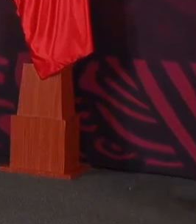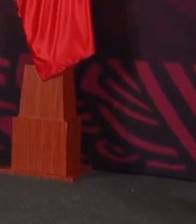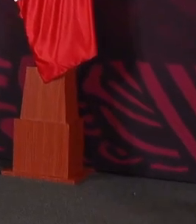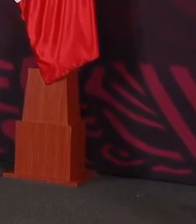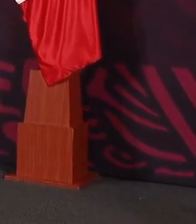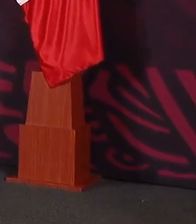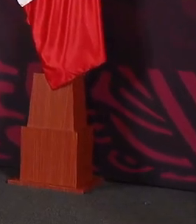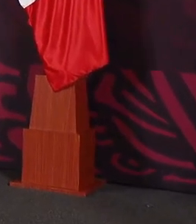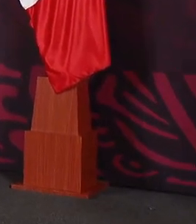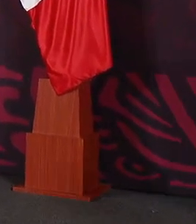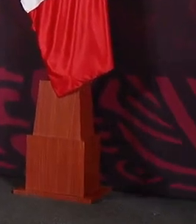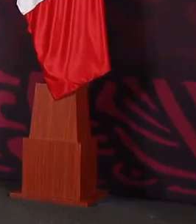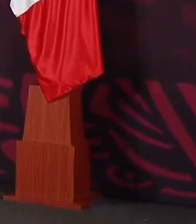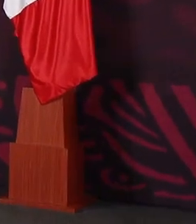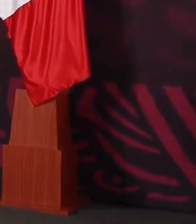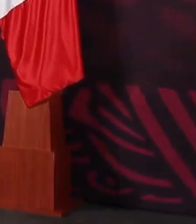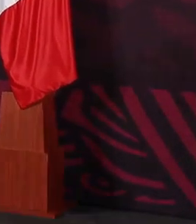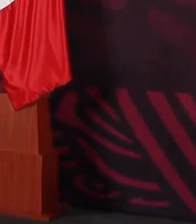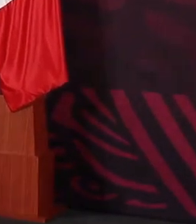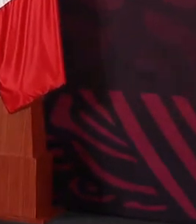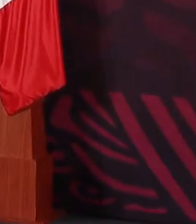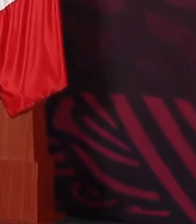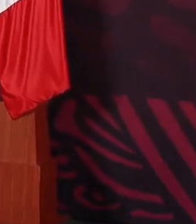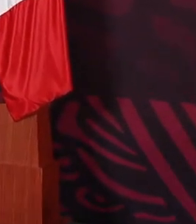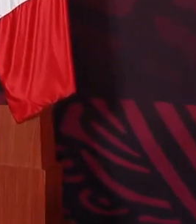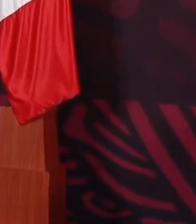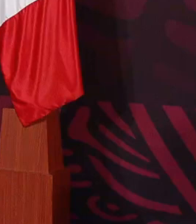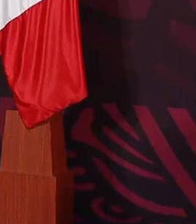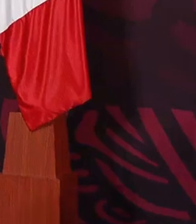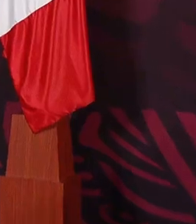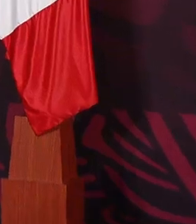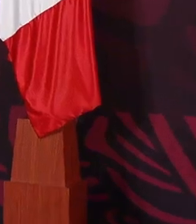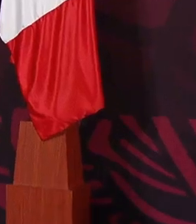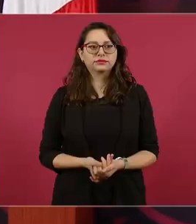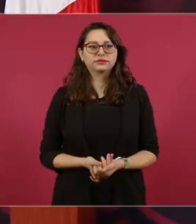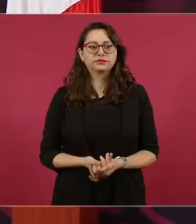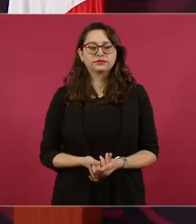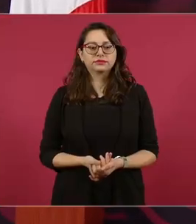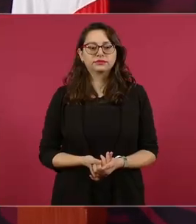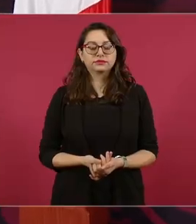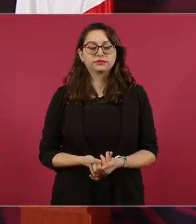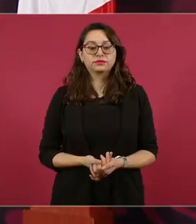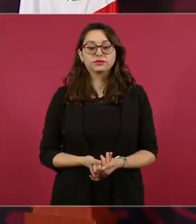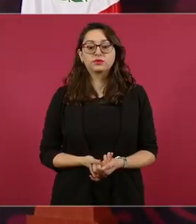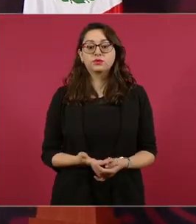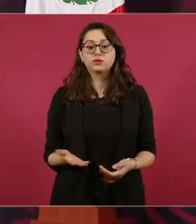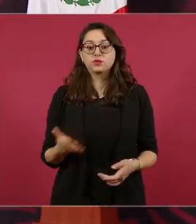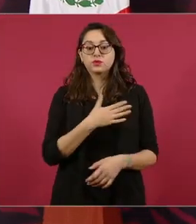Hoy vamos a informar, como todos los miércoles,